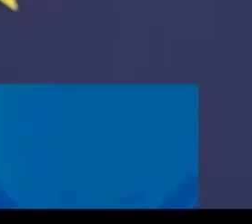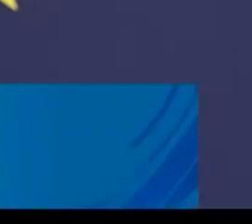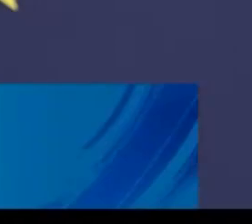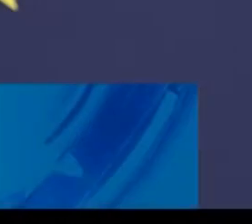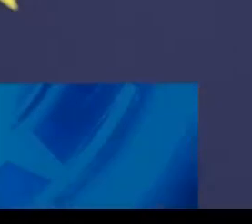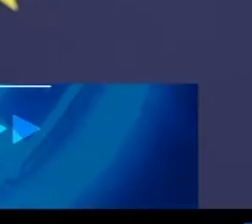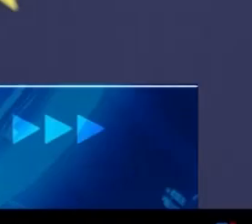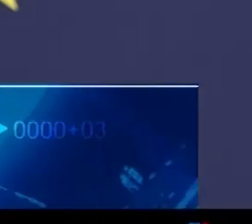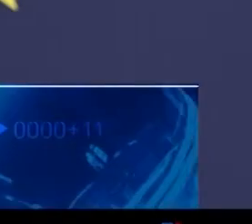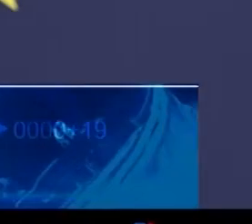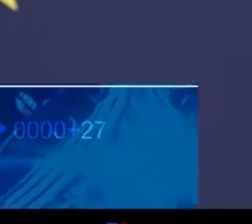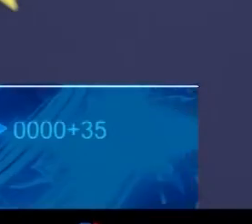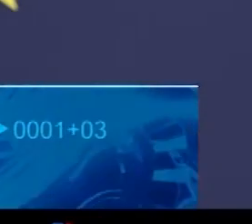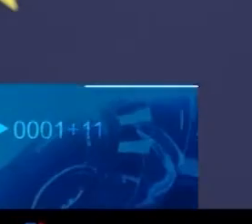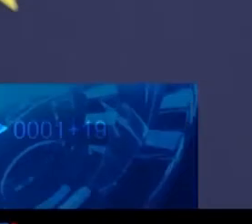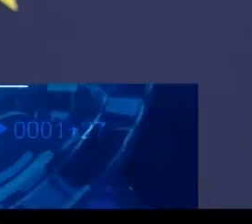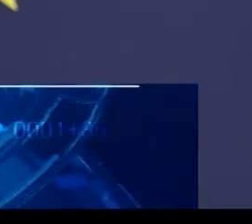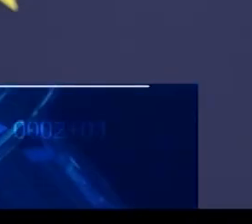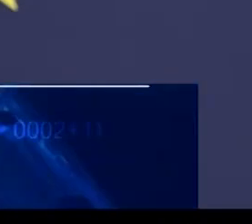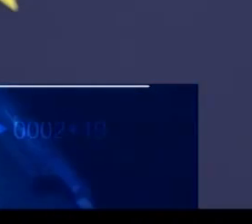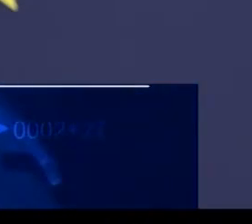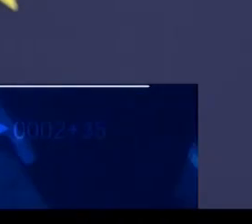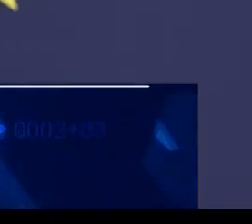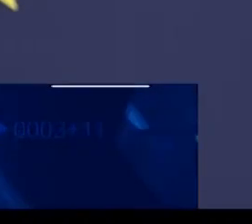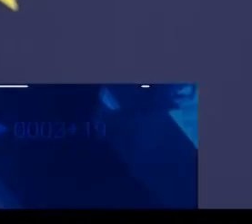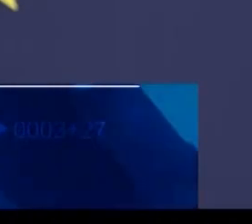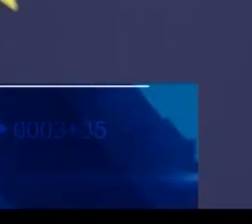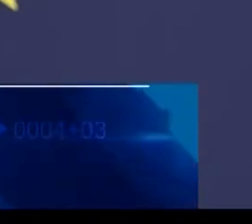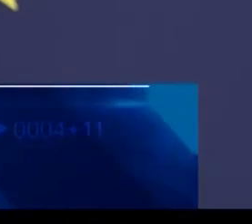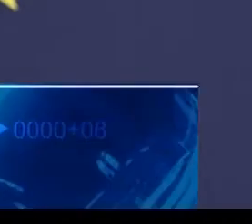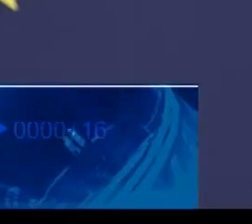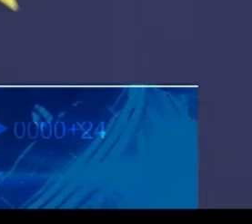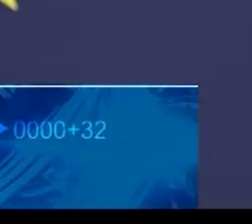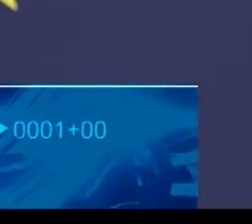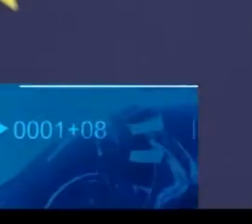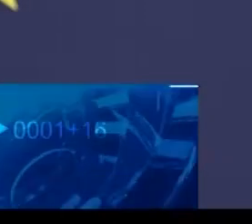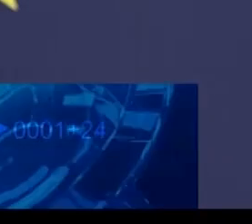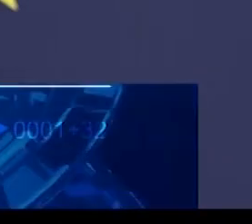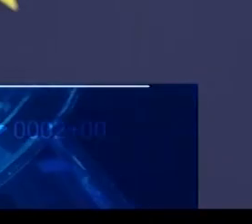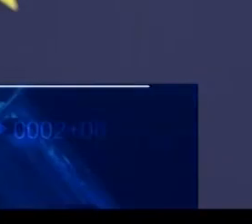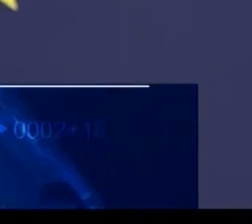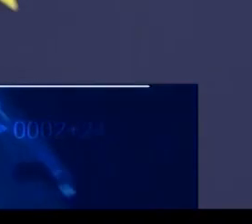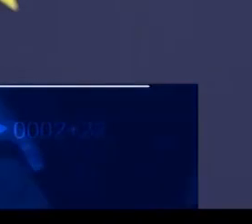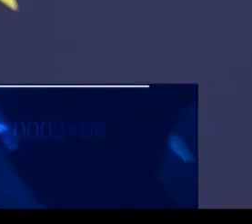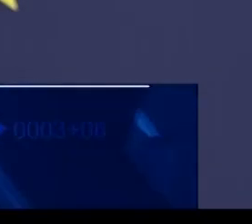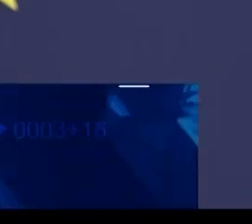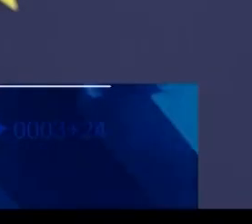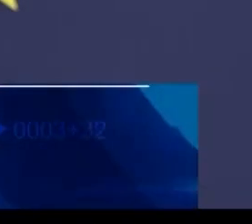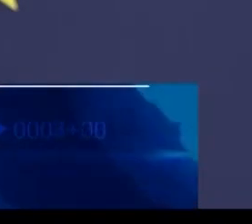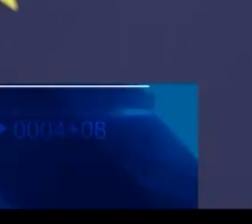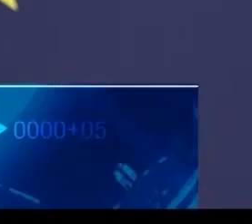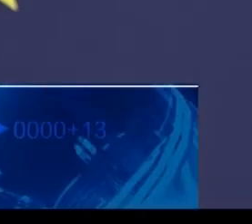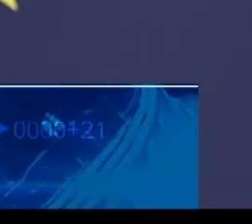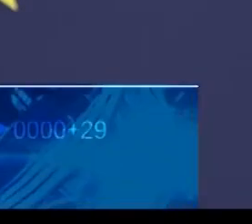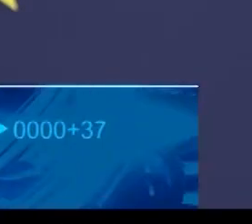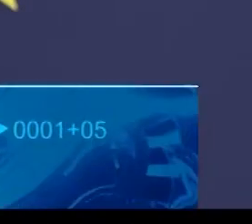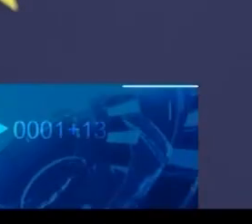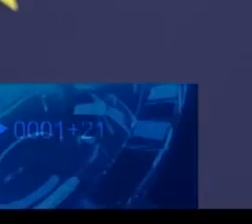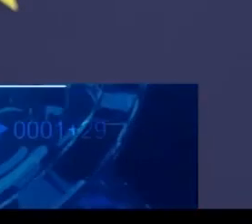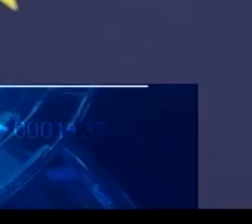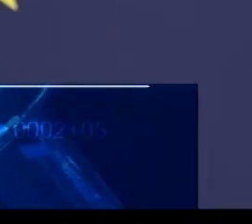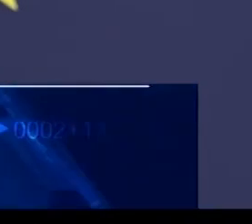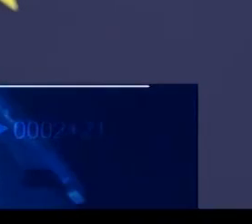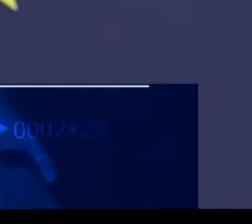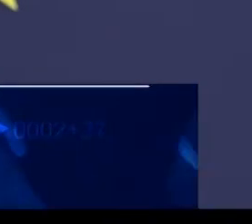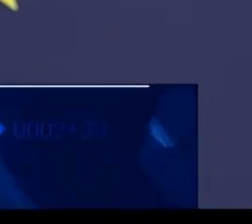el Ministerio Público como órgano encargado de la persecución del delito y el ejercicio